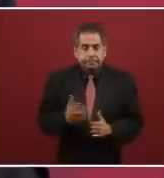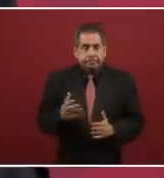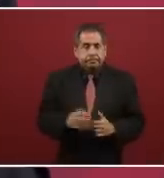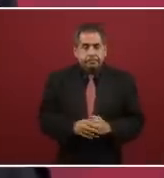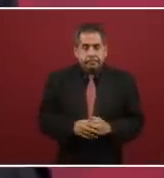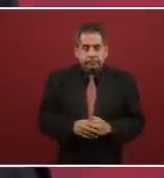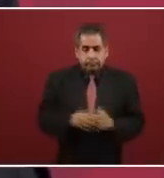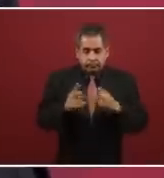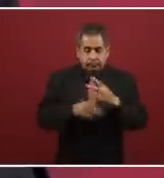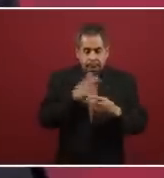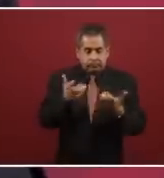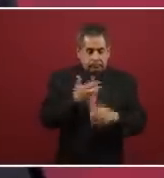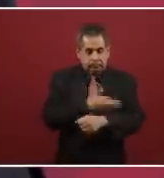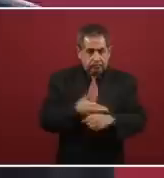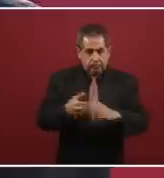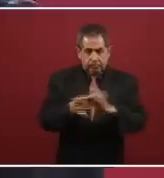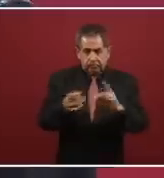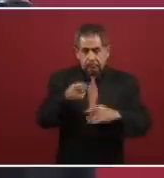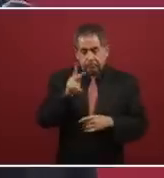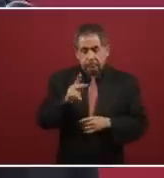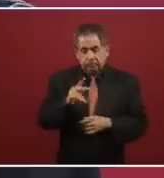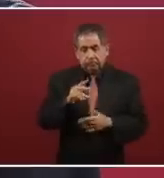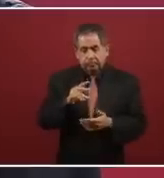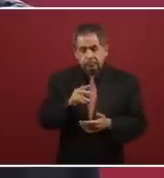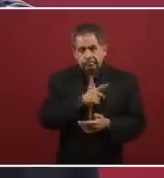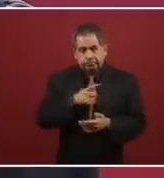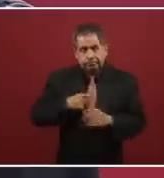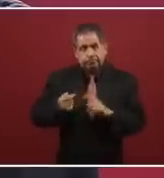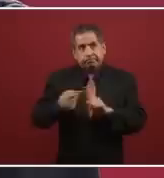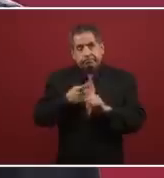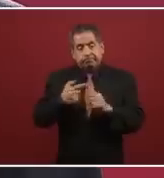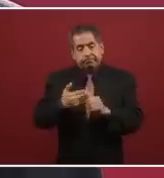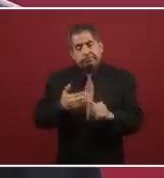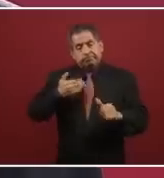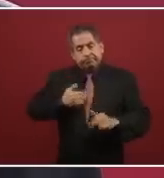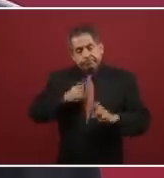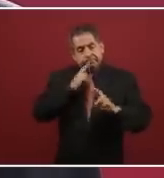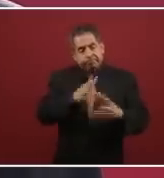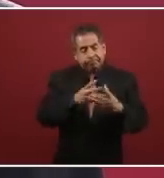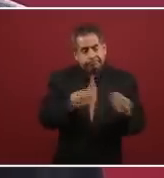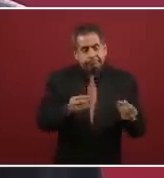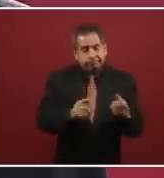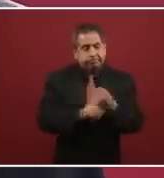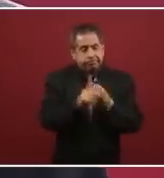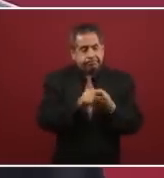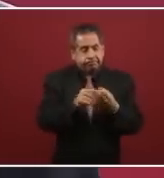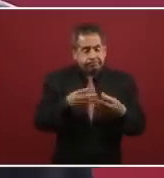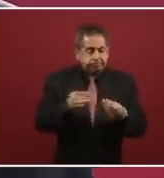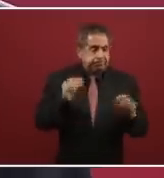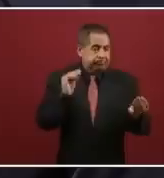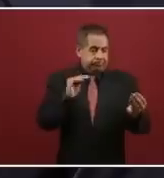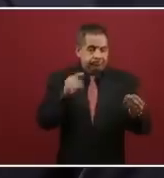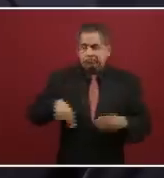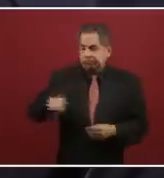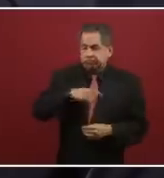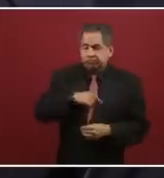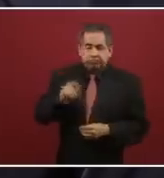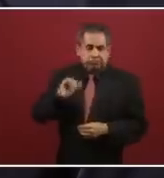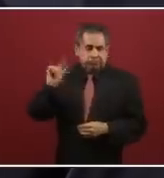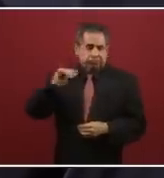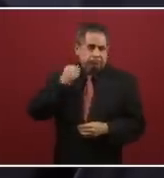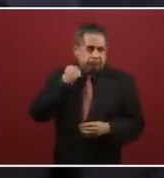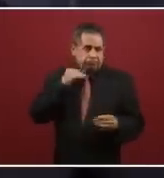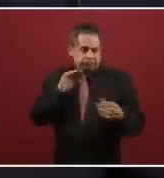Y lo estamos ya haciendo, pero tenemos que resolver primero, ya están trabajando los